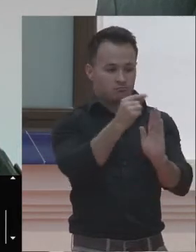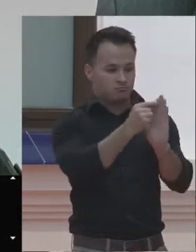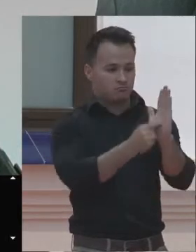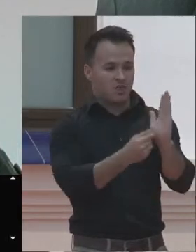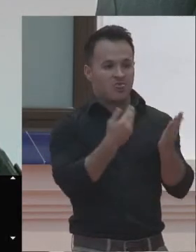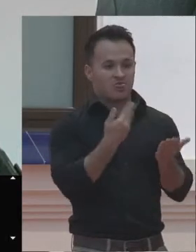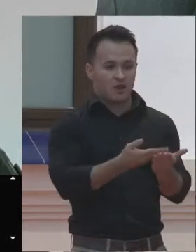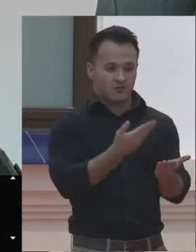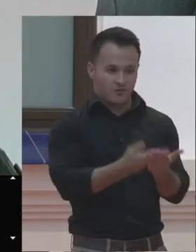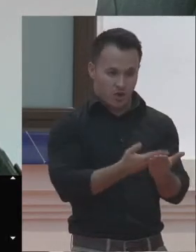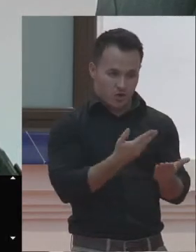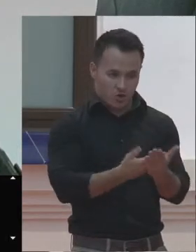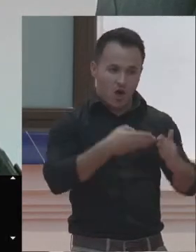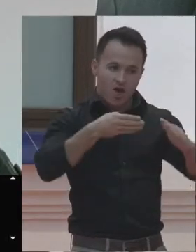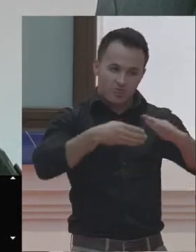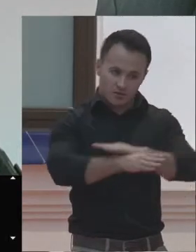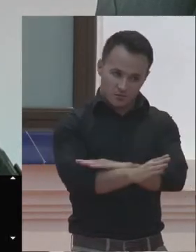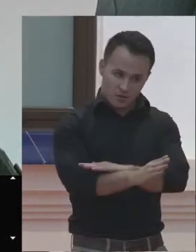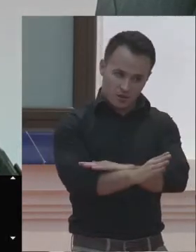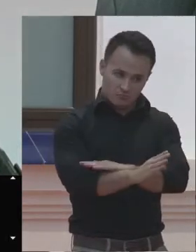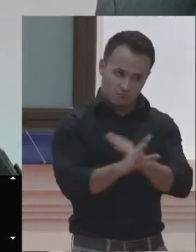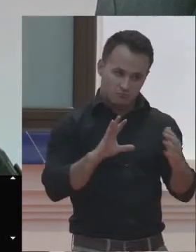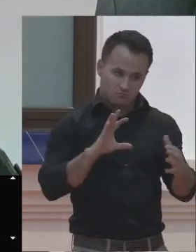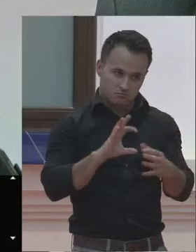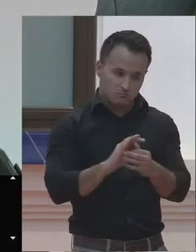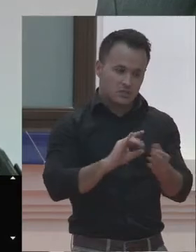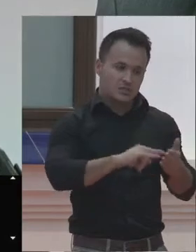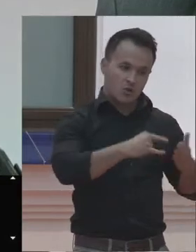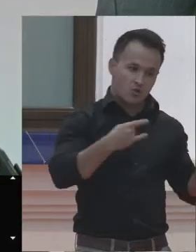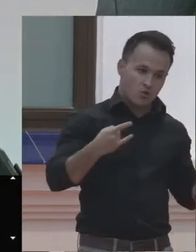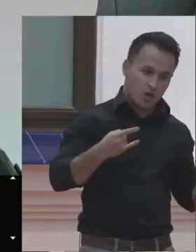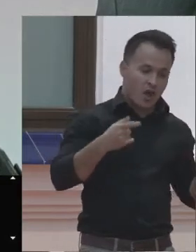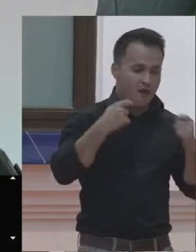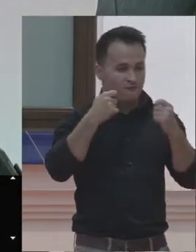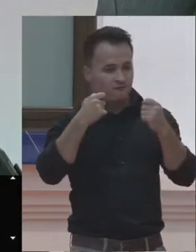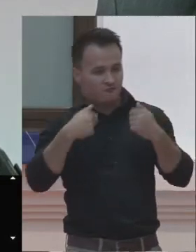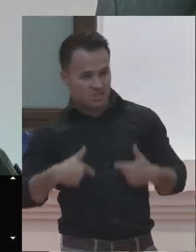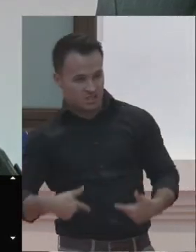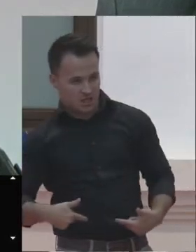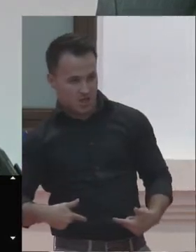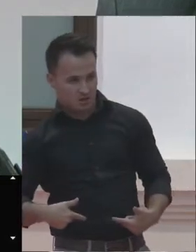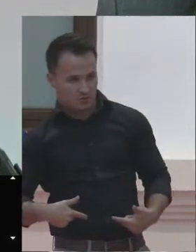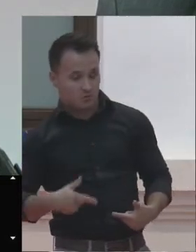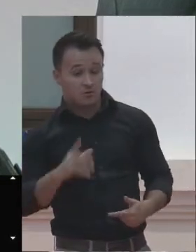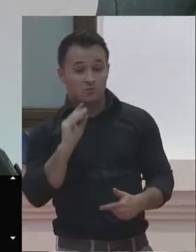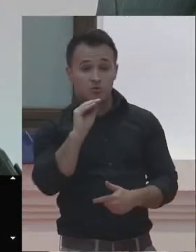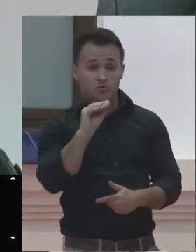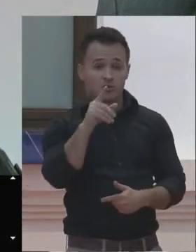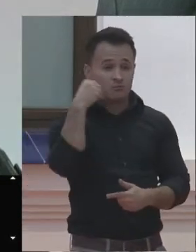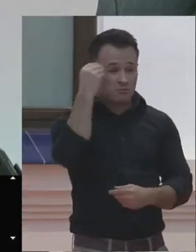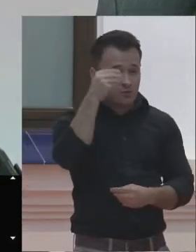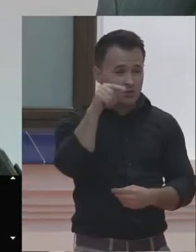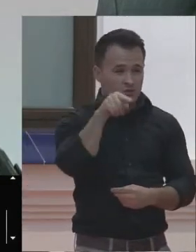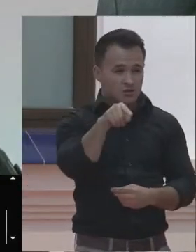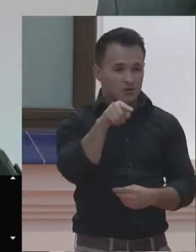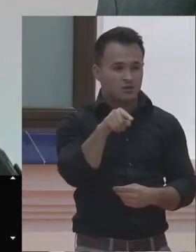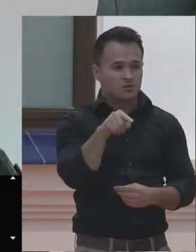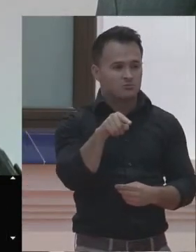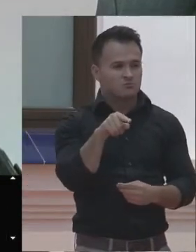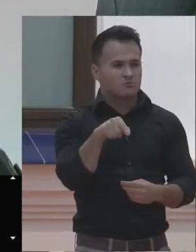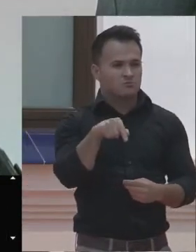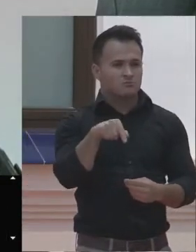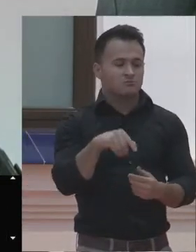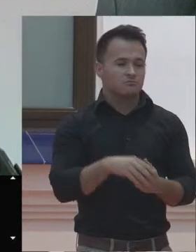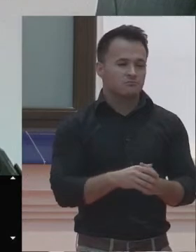certificación independiente y objetiva de accesibilidad tanto tecnológica como física. La pregunta es, ¿creéis que eso el mercado lo